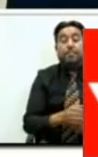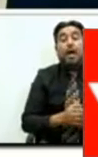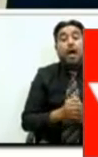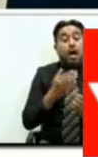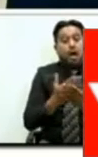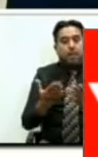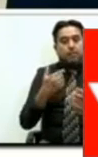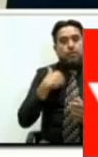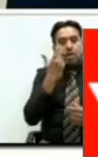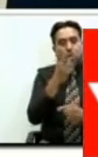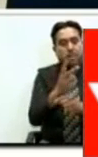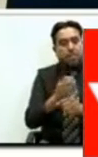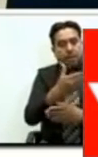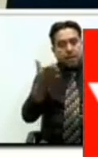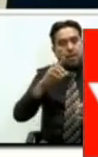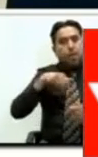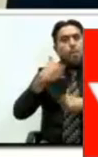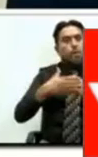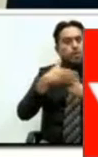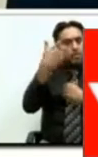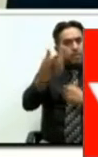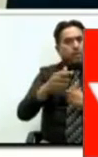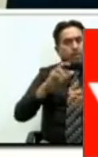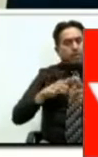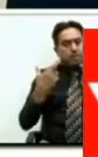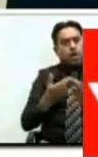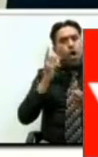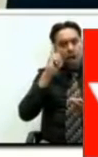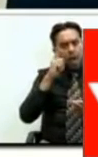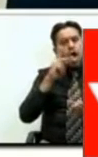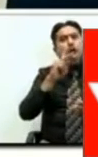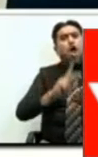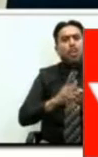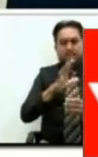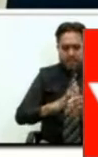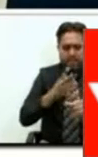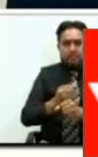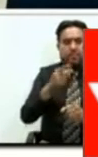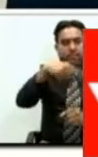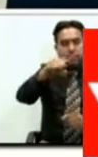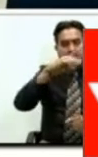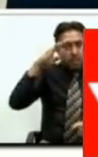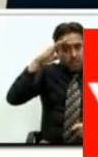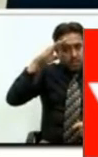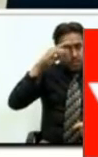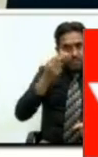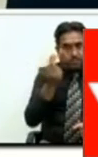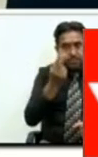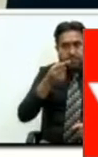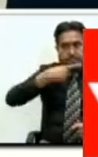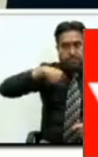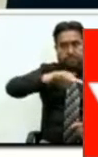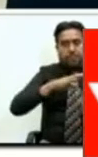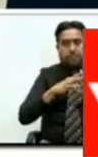siguiente sesión se pueda retomar se pueda retomar y que de manera institucional